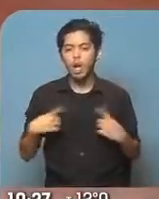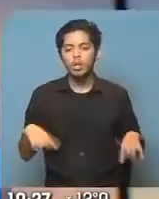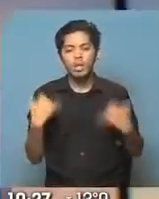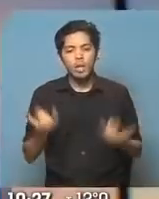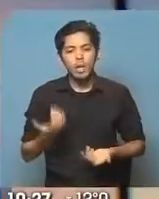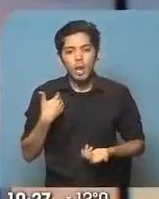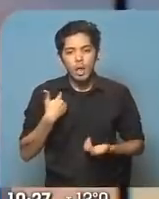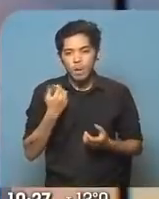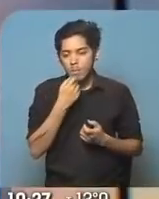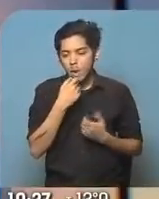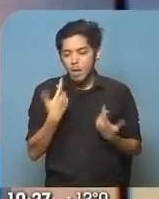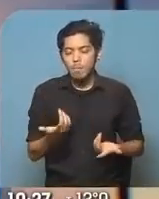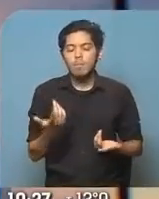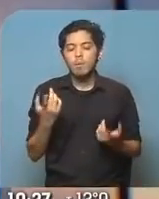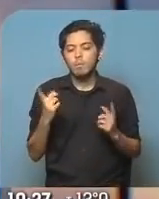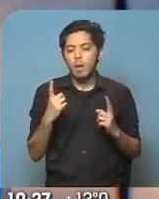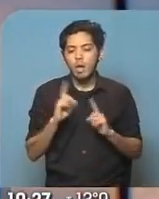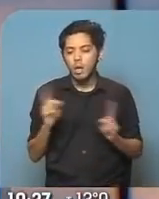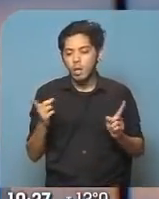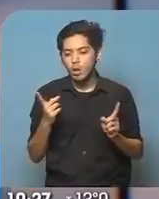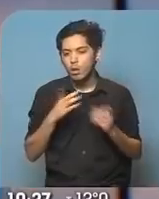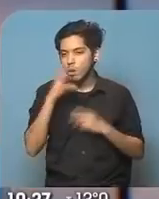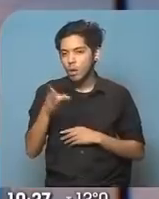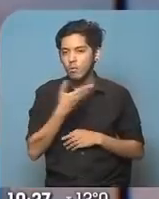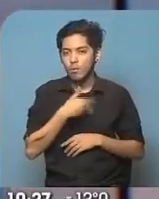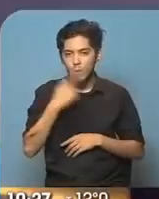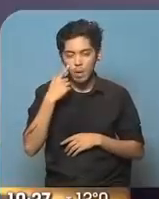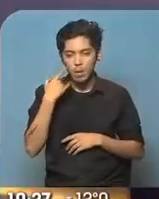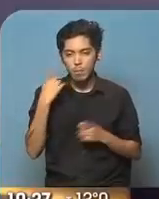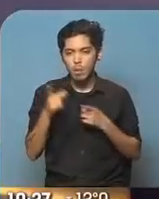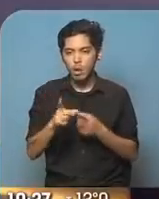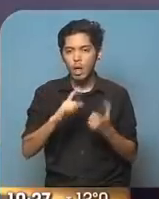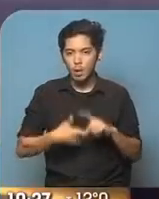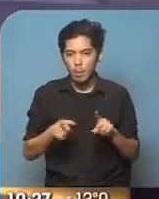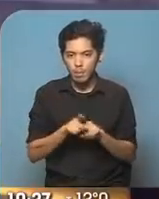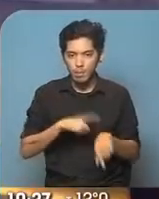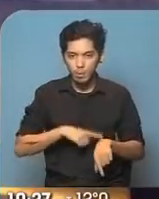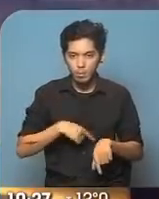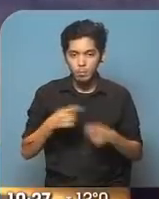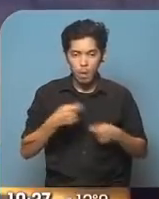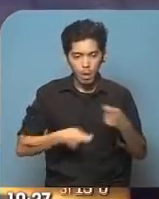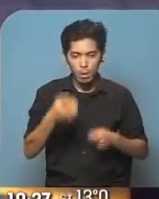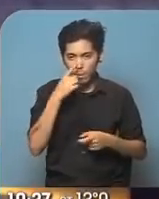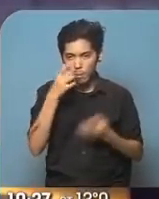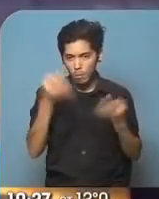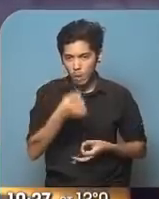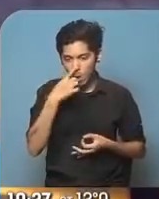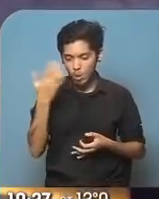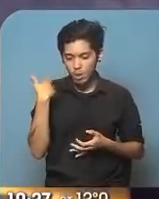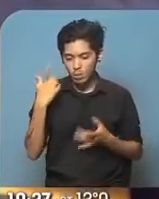para no llegar al fondo monetario en medio de la corrida cambiaria la corrida a ellos la manejaron bien en el último vencimiento de